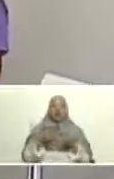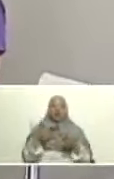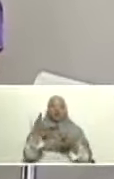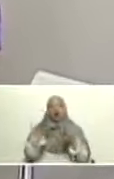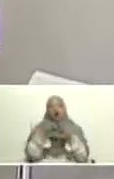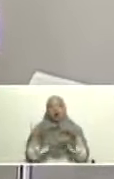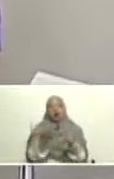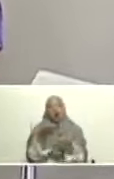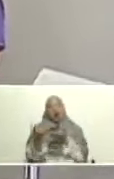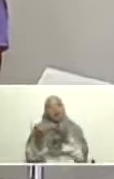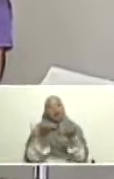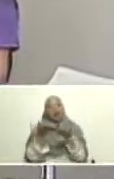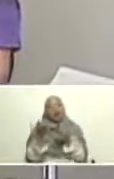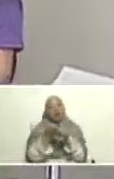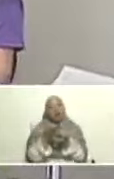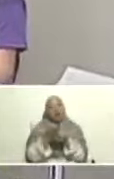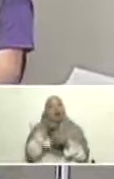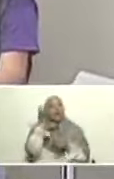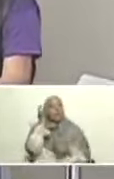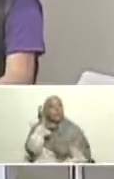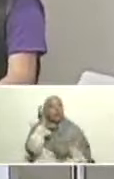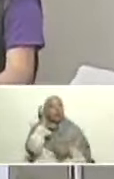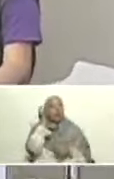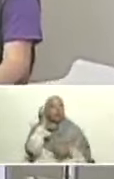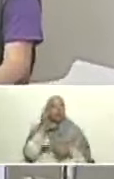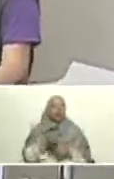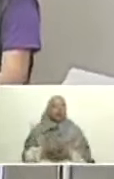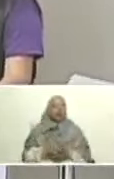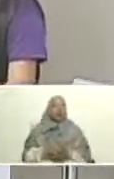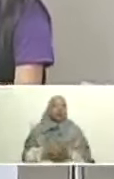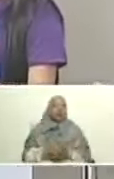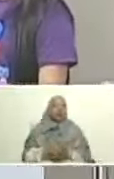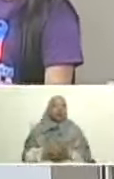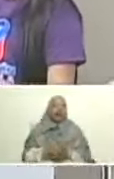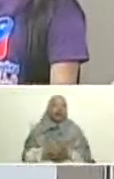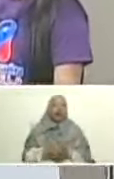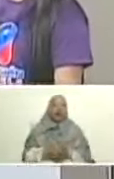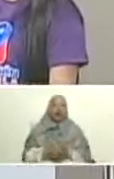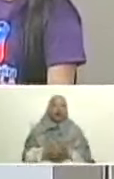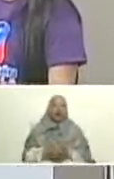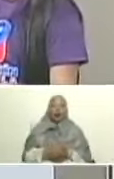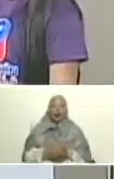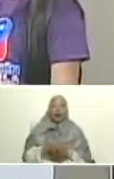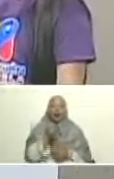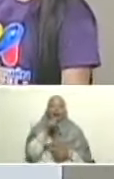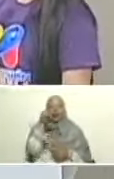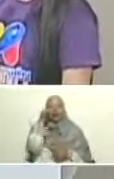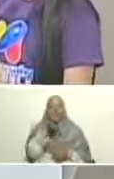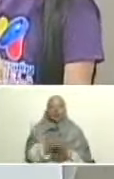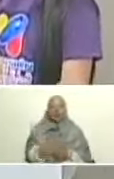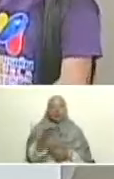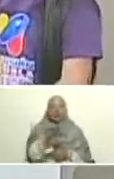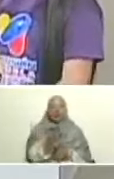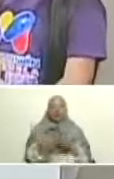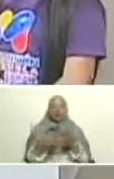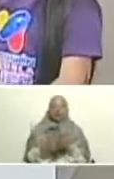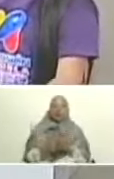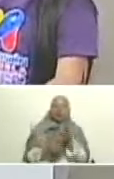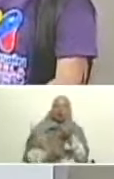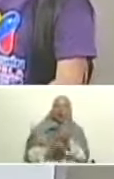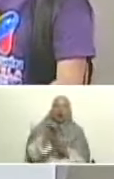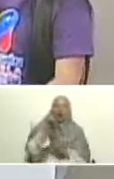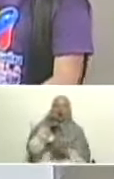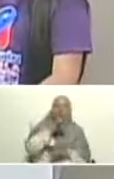pongamos al servicio de Credimujer a través de la gran misión Venezuela Mujer. Y eso impacte positivamente en el crecimiento